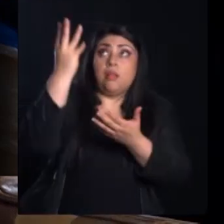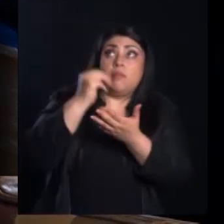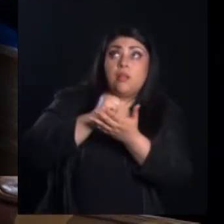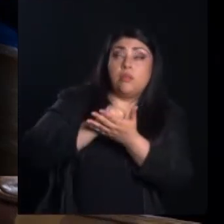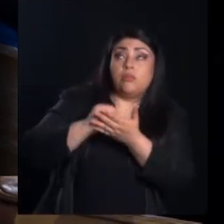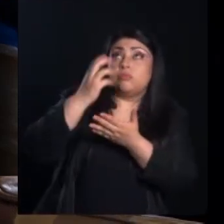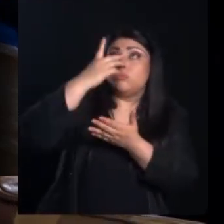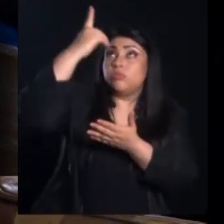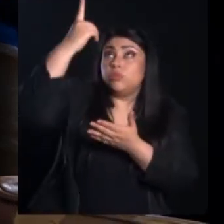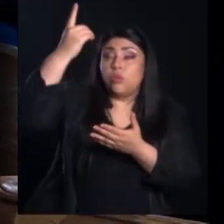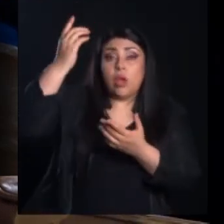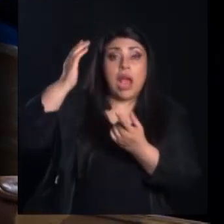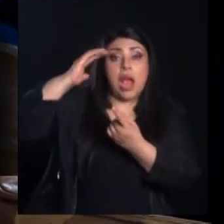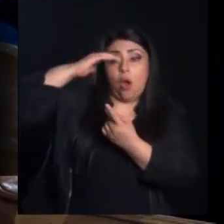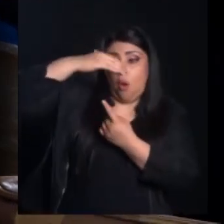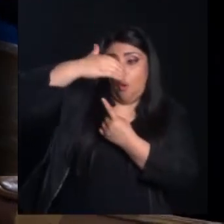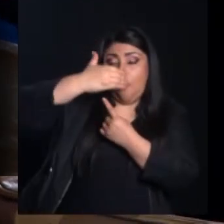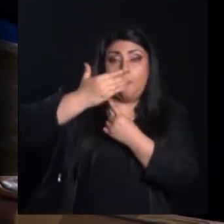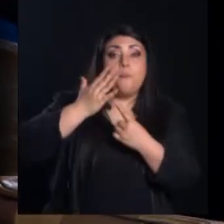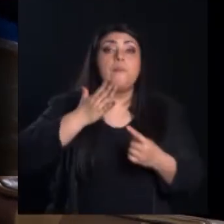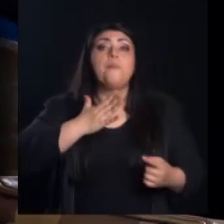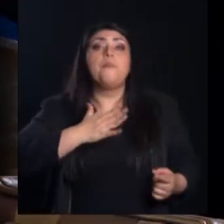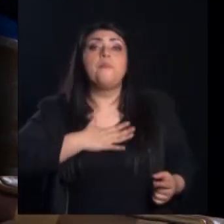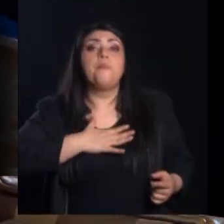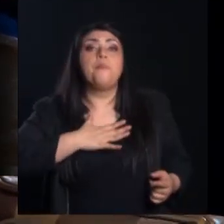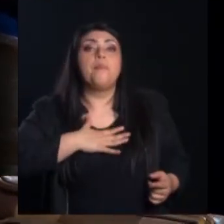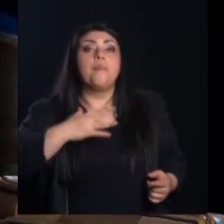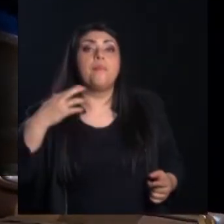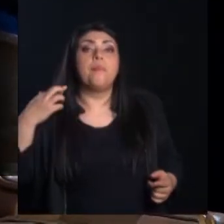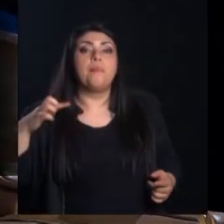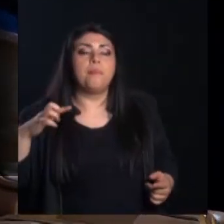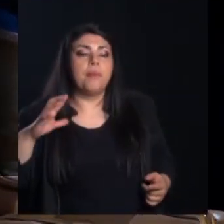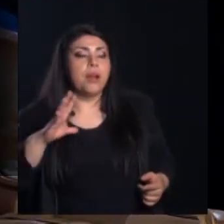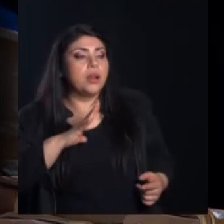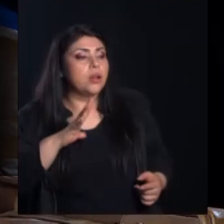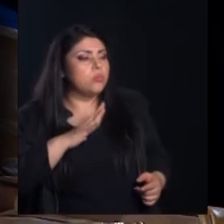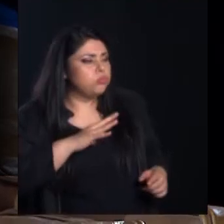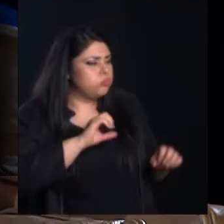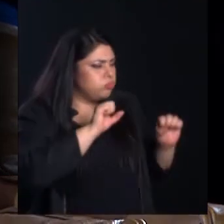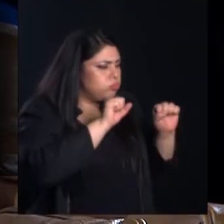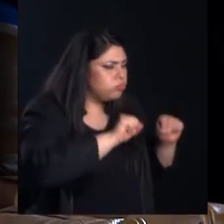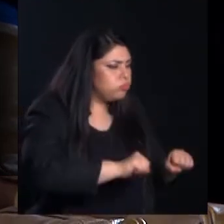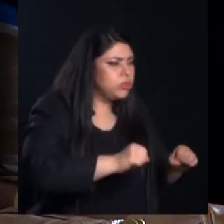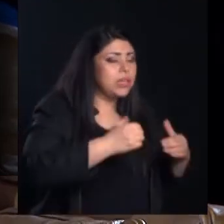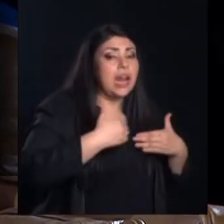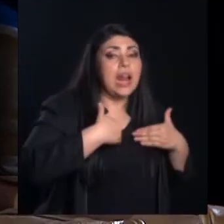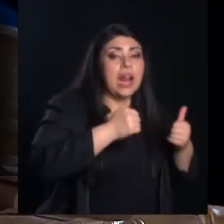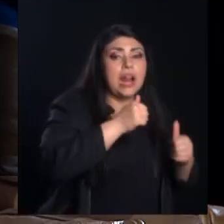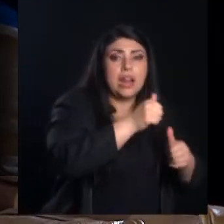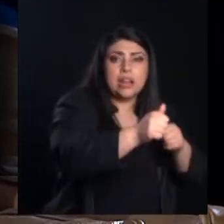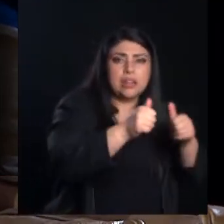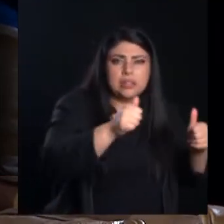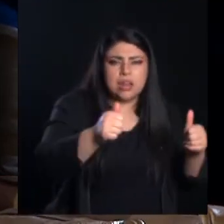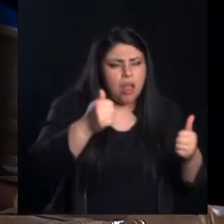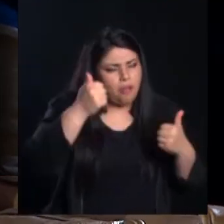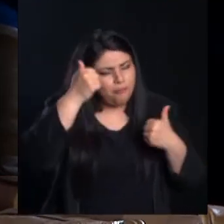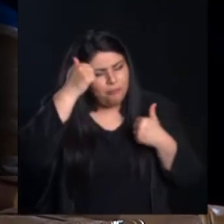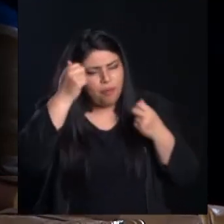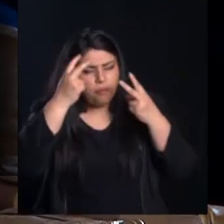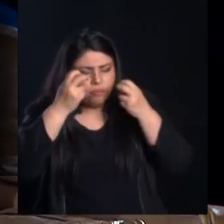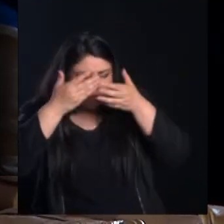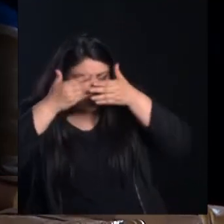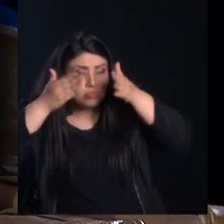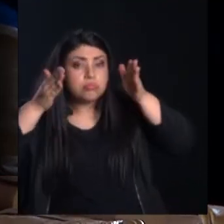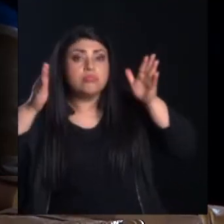los pobres me ha enviado a sanar a los quebrantados de corazón a pregonar libertad a los cautivos a vil y vista a los ciegos a poner en